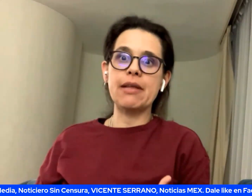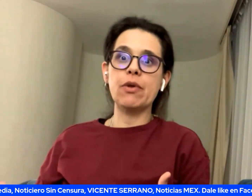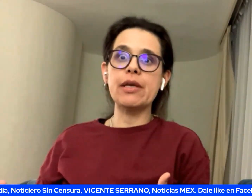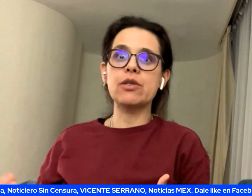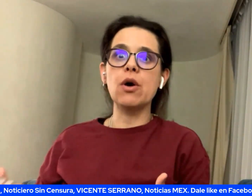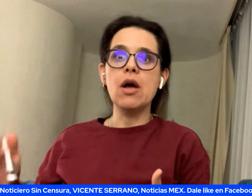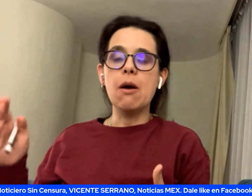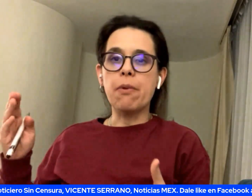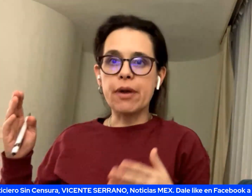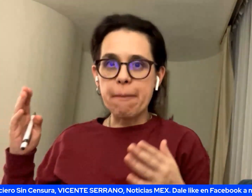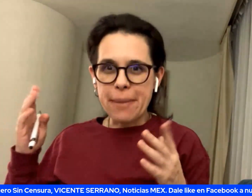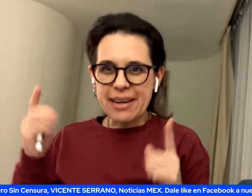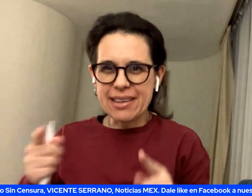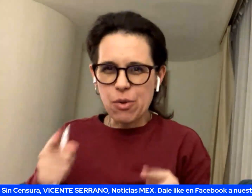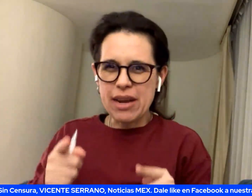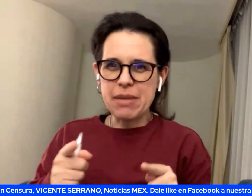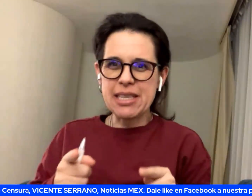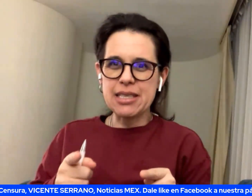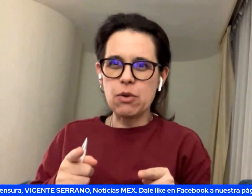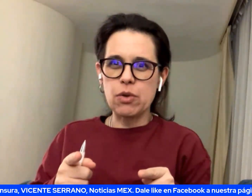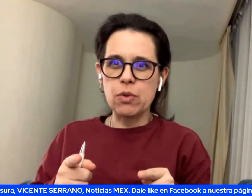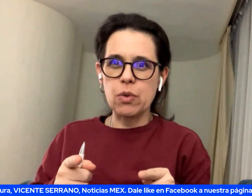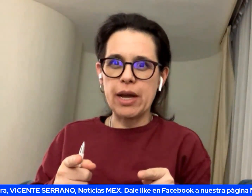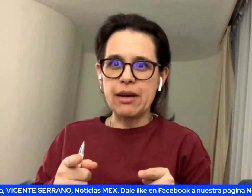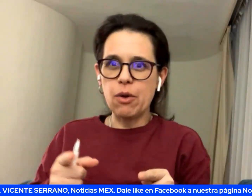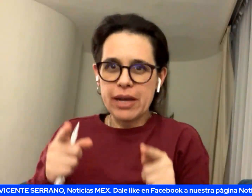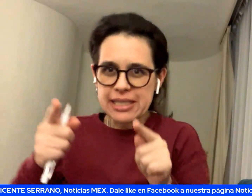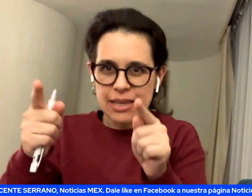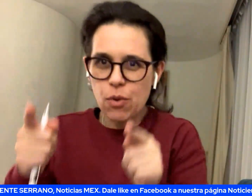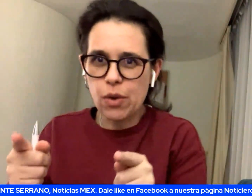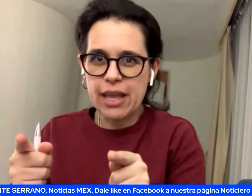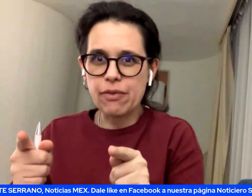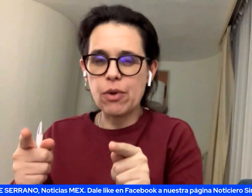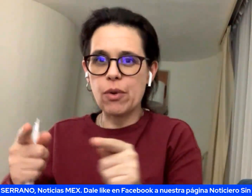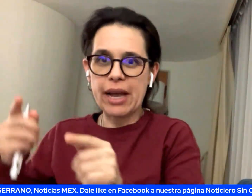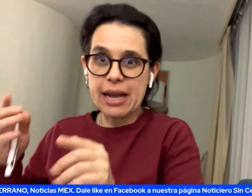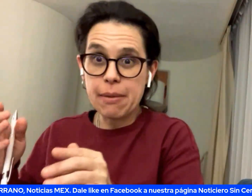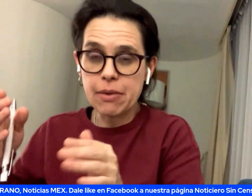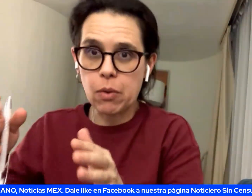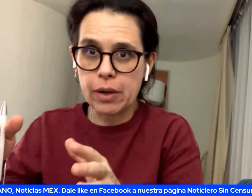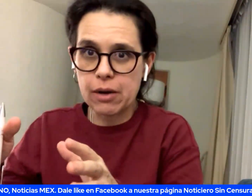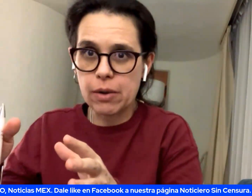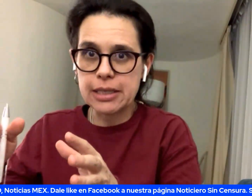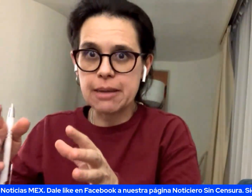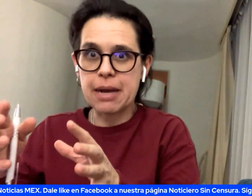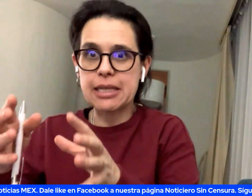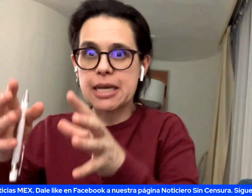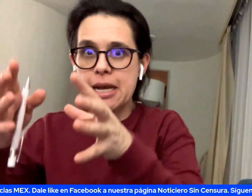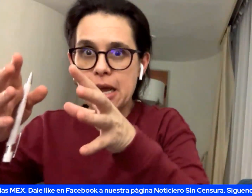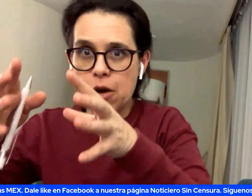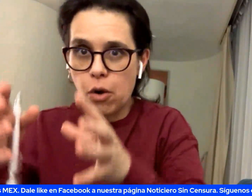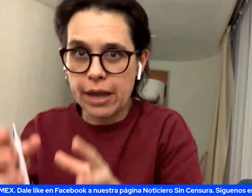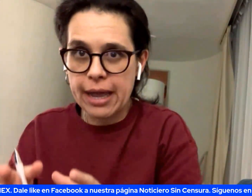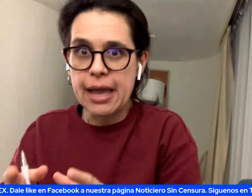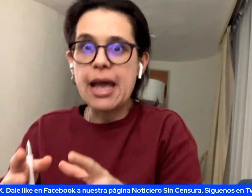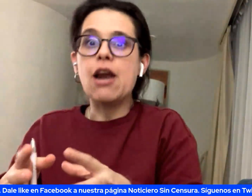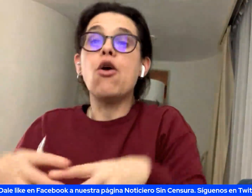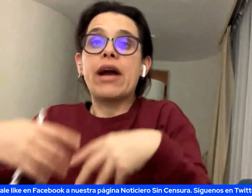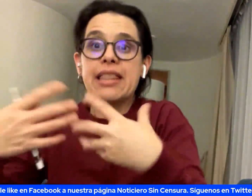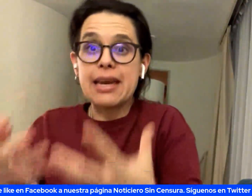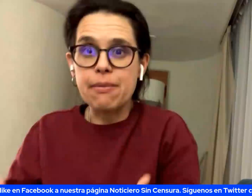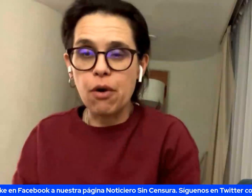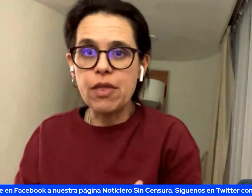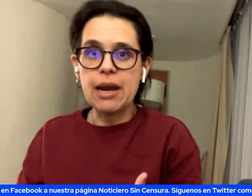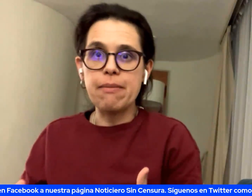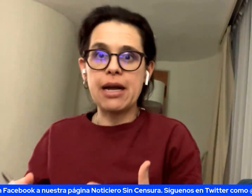estemos hablando de esto, porque particularmente esta coyuntura, lo que está ocurriendo, lo que acaba de ocurrir con esta marcha,